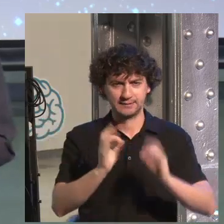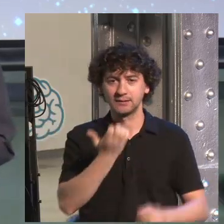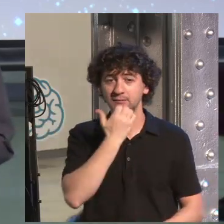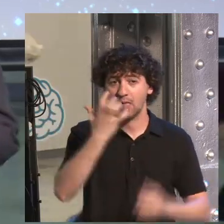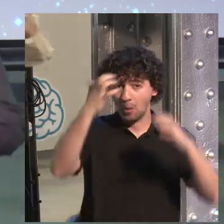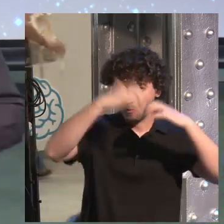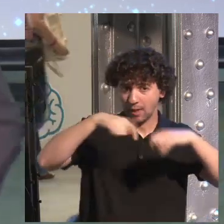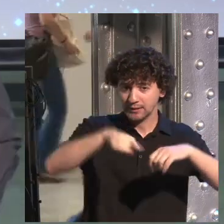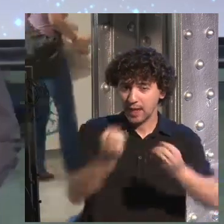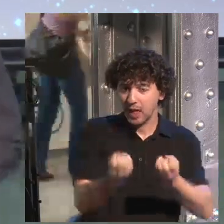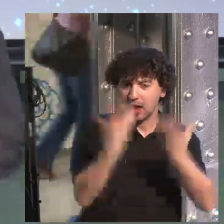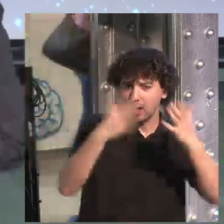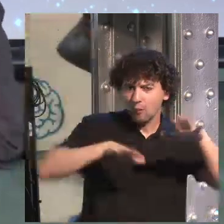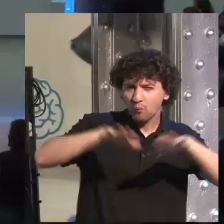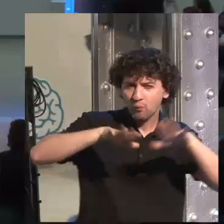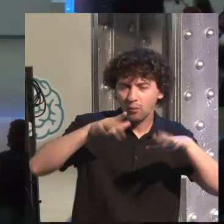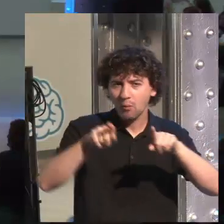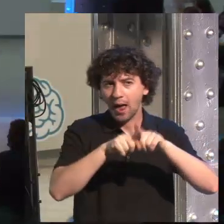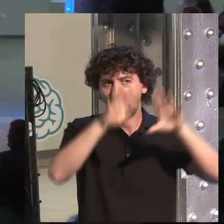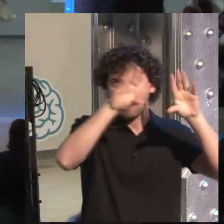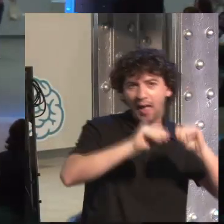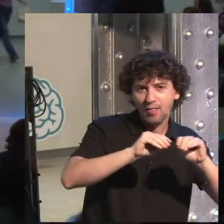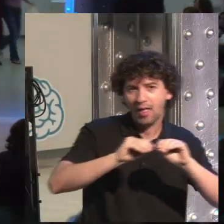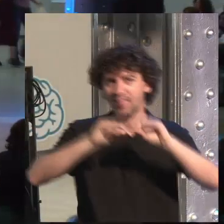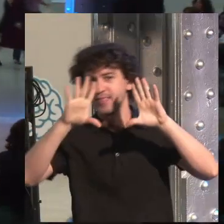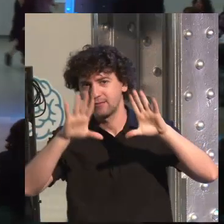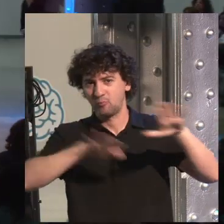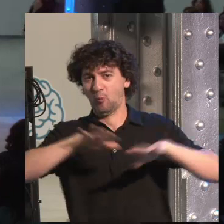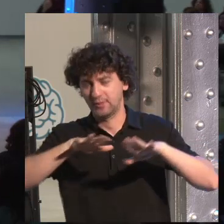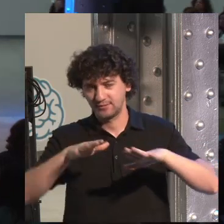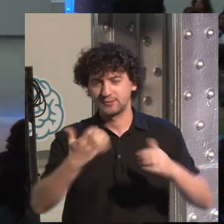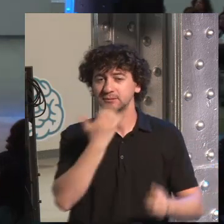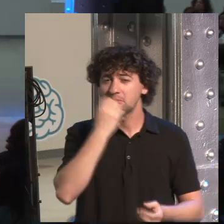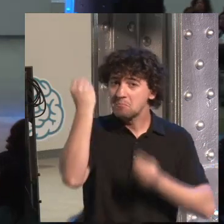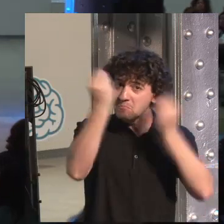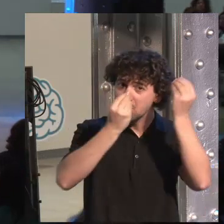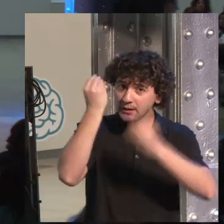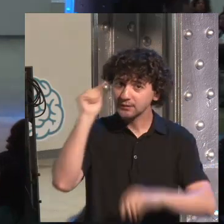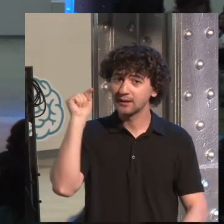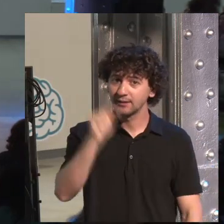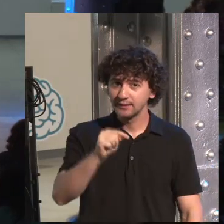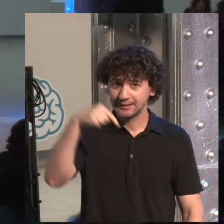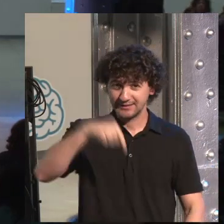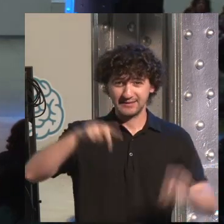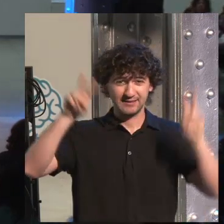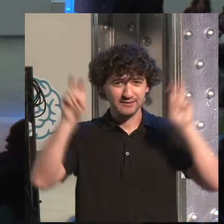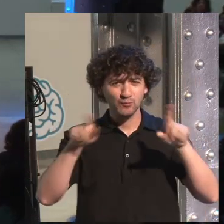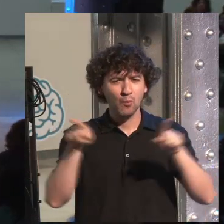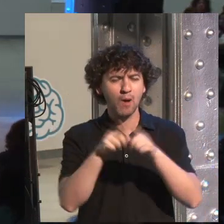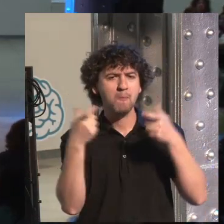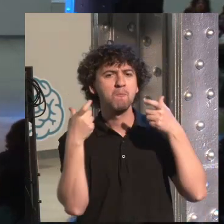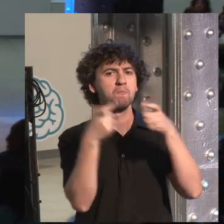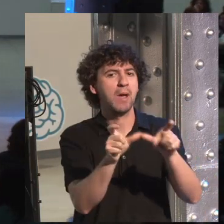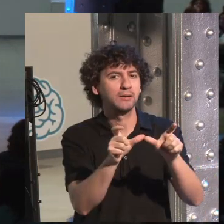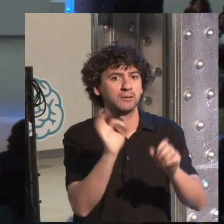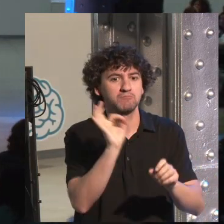vais encendiendo o vais apagando. Y claro, si lo pensáis un momento, si esto de que solo usáis una pequeña parte del